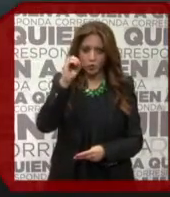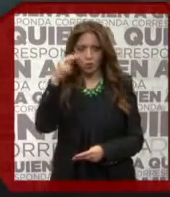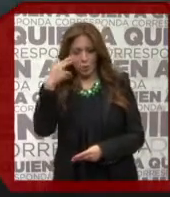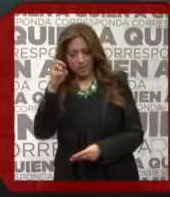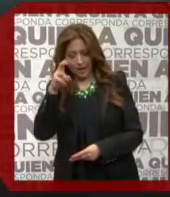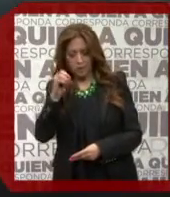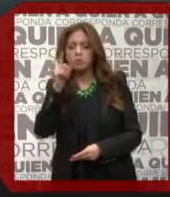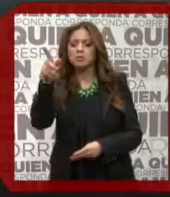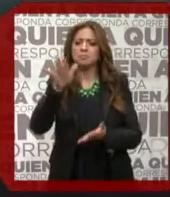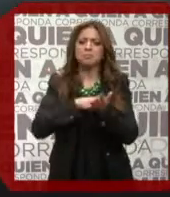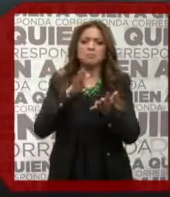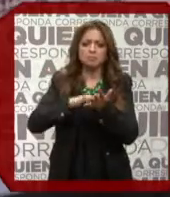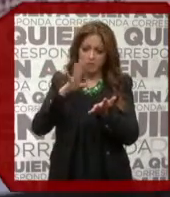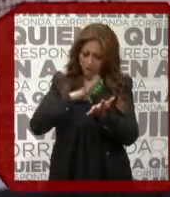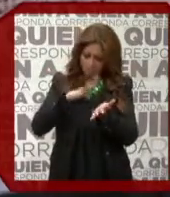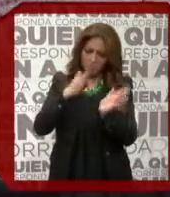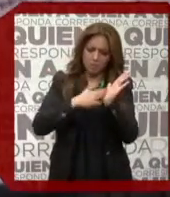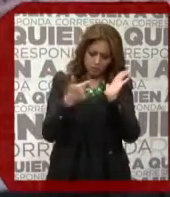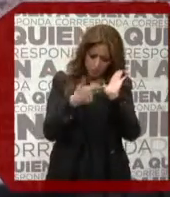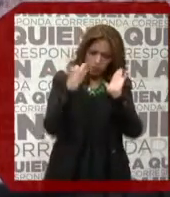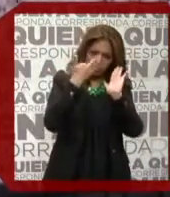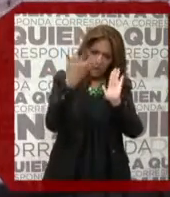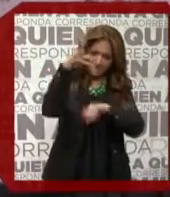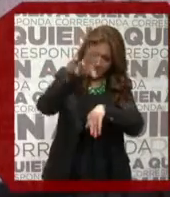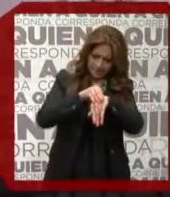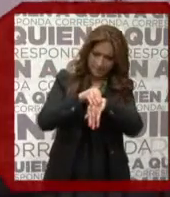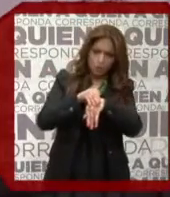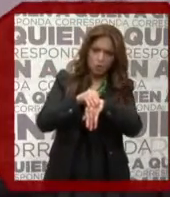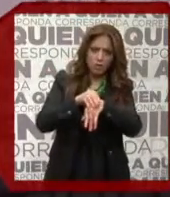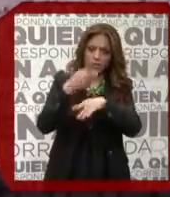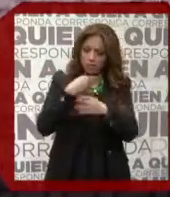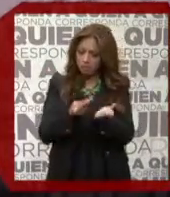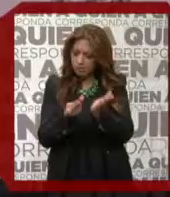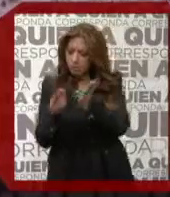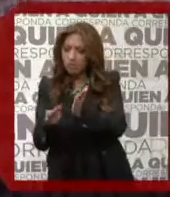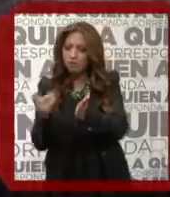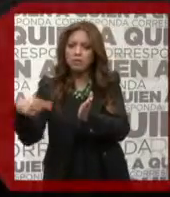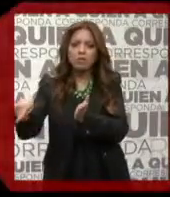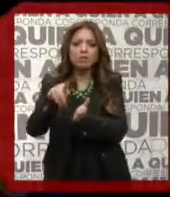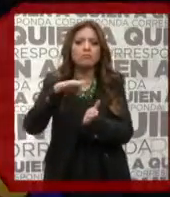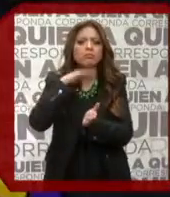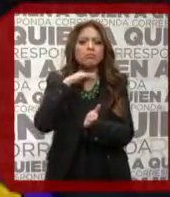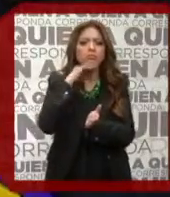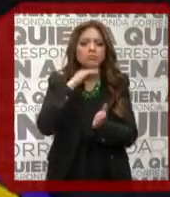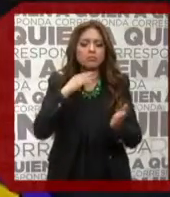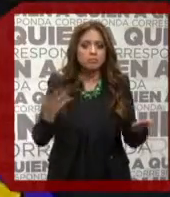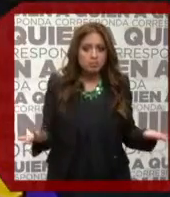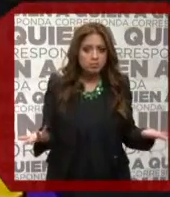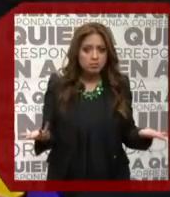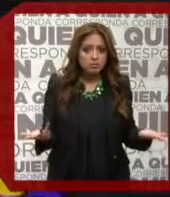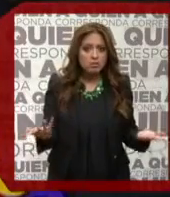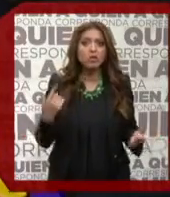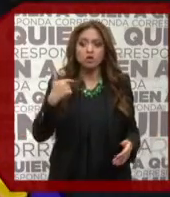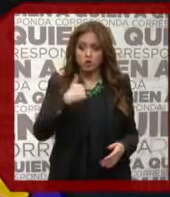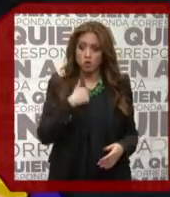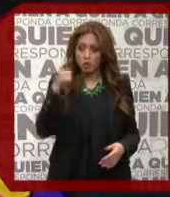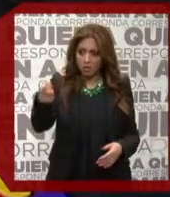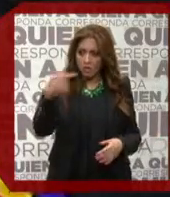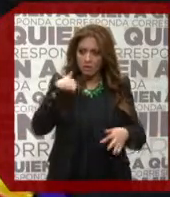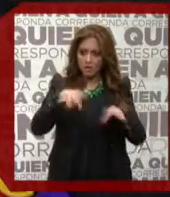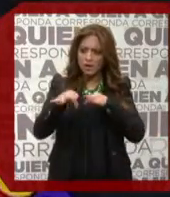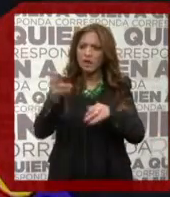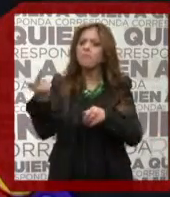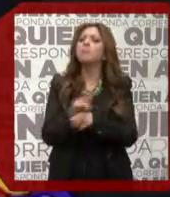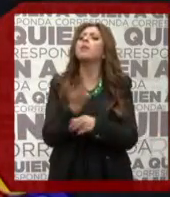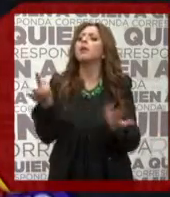que avalan, pidió permiso para ausentarse unos días, no se los tomaron en cuenta. Eso es lo que quiero que ustedes me digan. ¿Qué pasó?